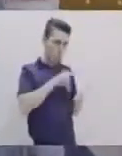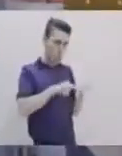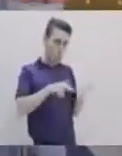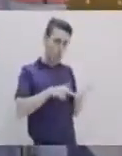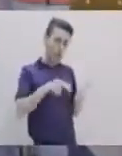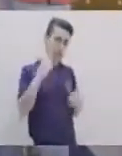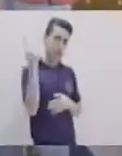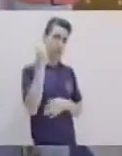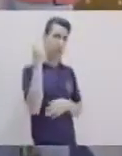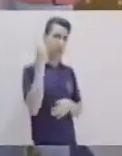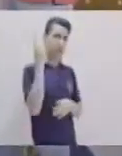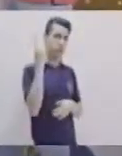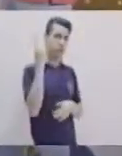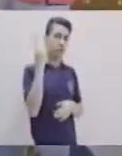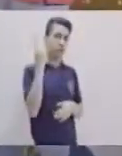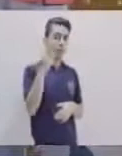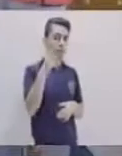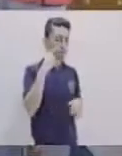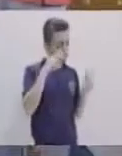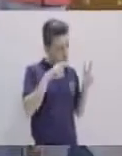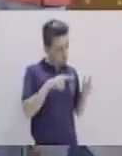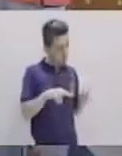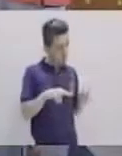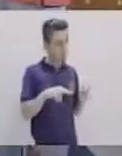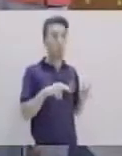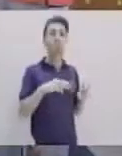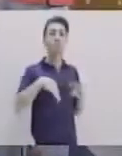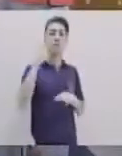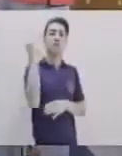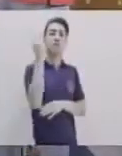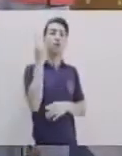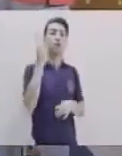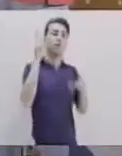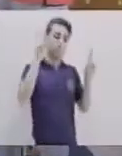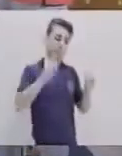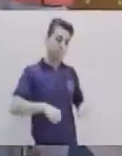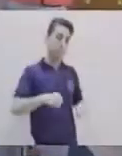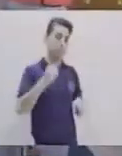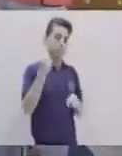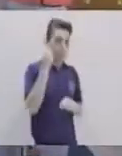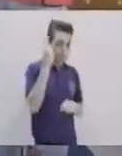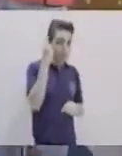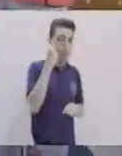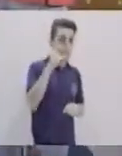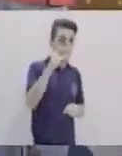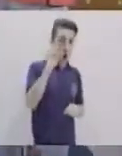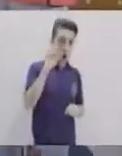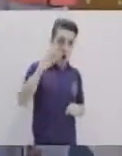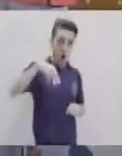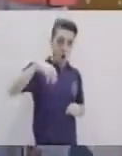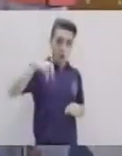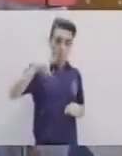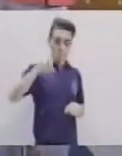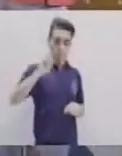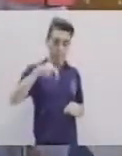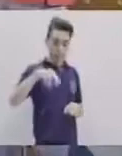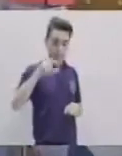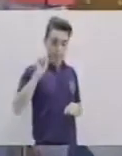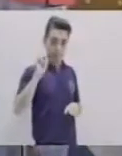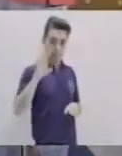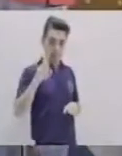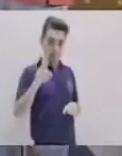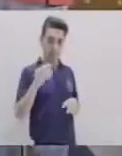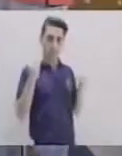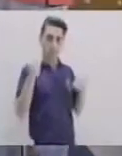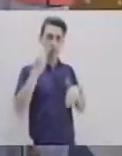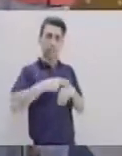importante tu fluidez, tu dicción, pero lo más importante es que comprendas el texto. porque muchas veces lees tan rápido que no tienes ni